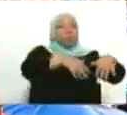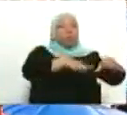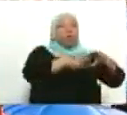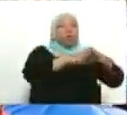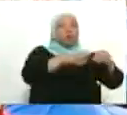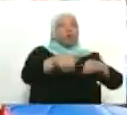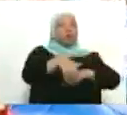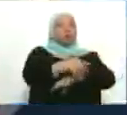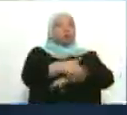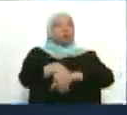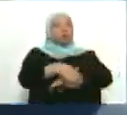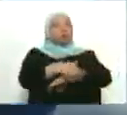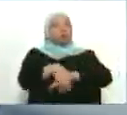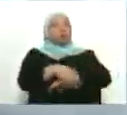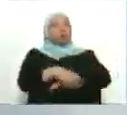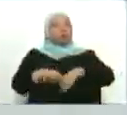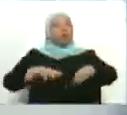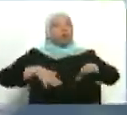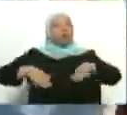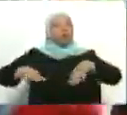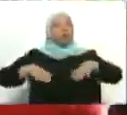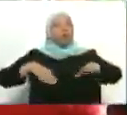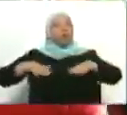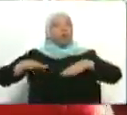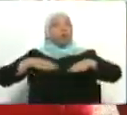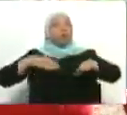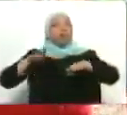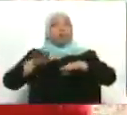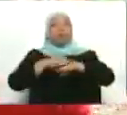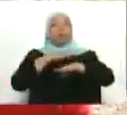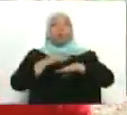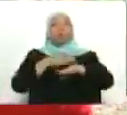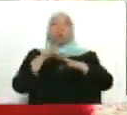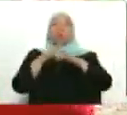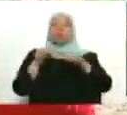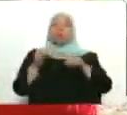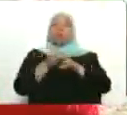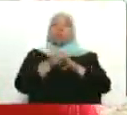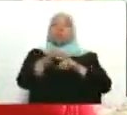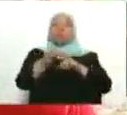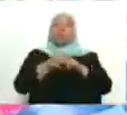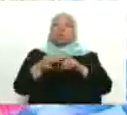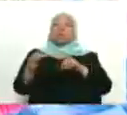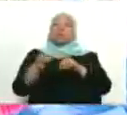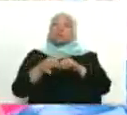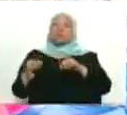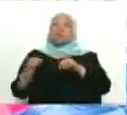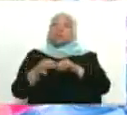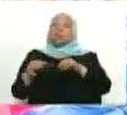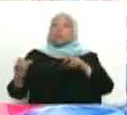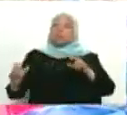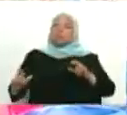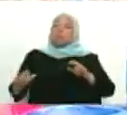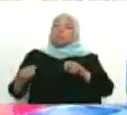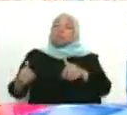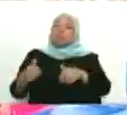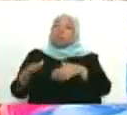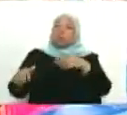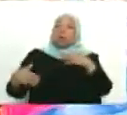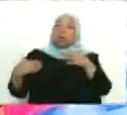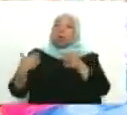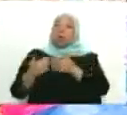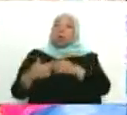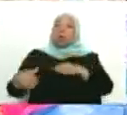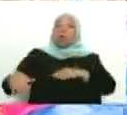las calles desde Las Vegas, desde la entrada de este municipio aquí en todo el sector Las Vegas hasta esta